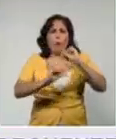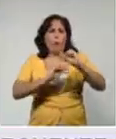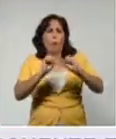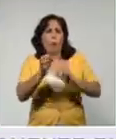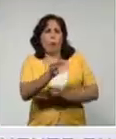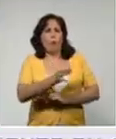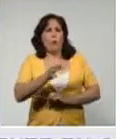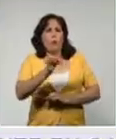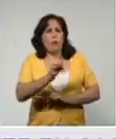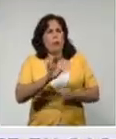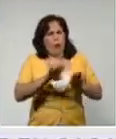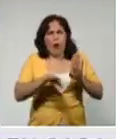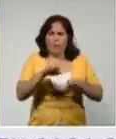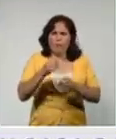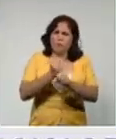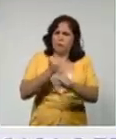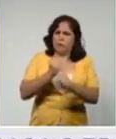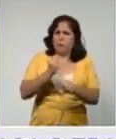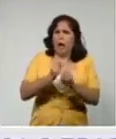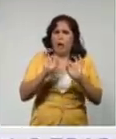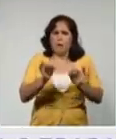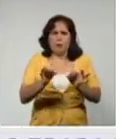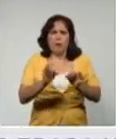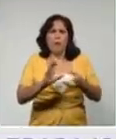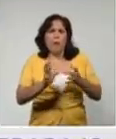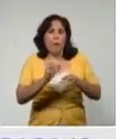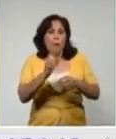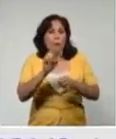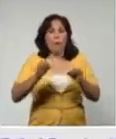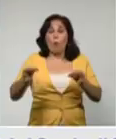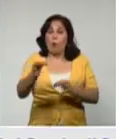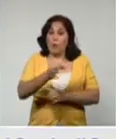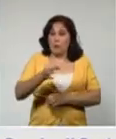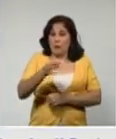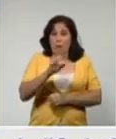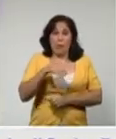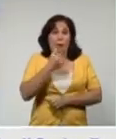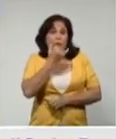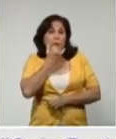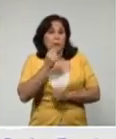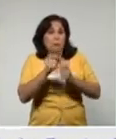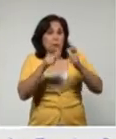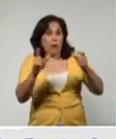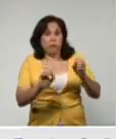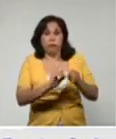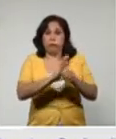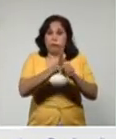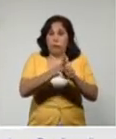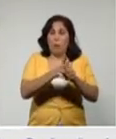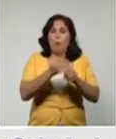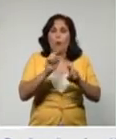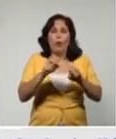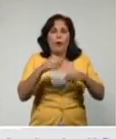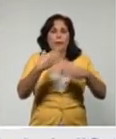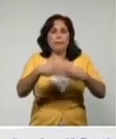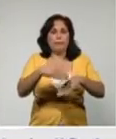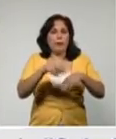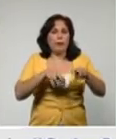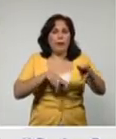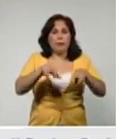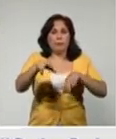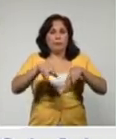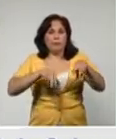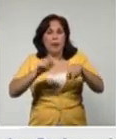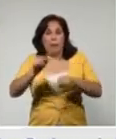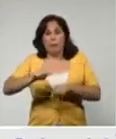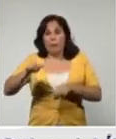aunque a veces se trabaja, cuáles son los municipios de mayor afectación, porque con el movimiento de La Habana,